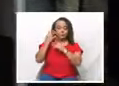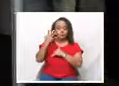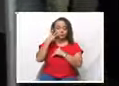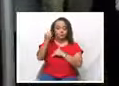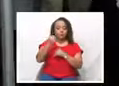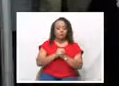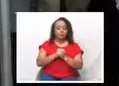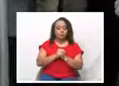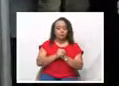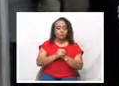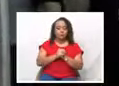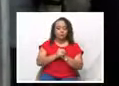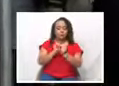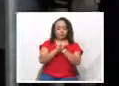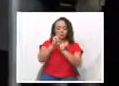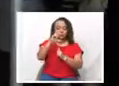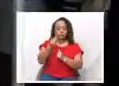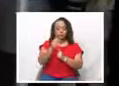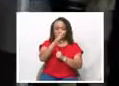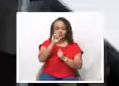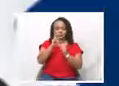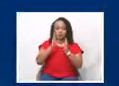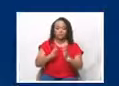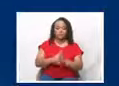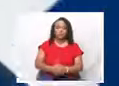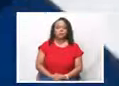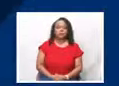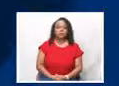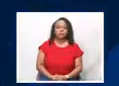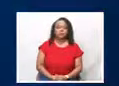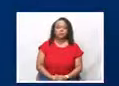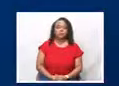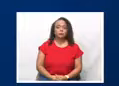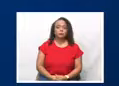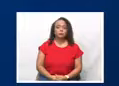del paraatleta costarricense.